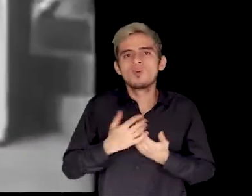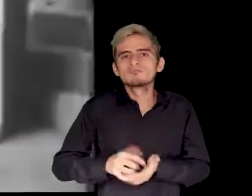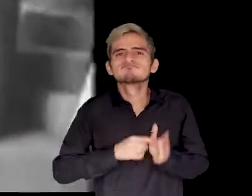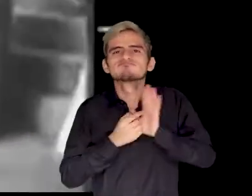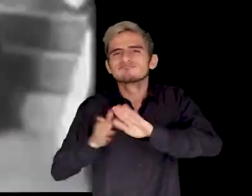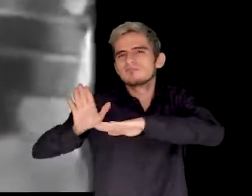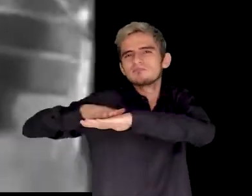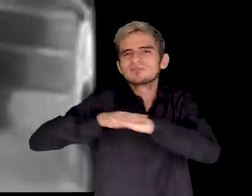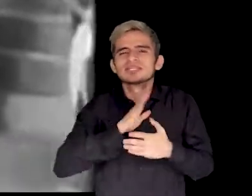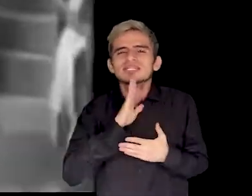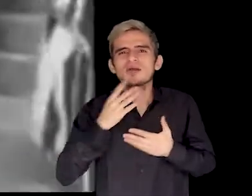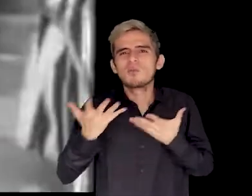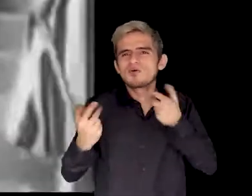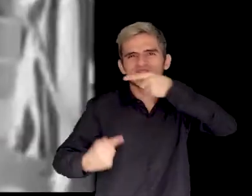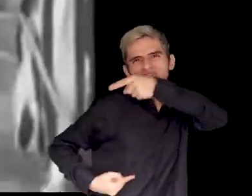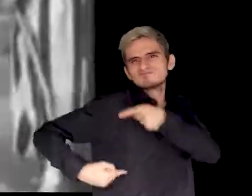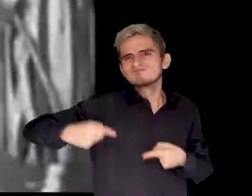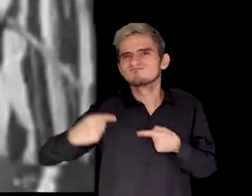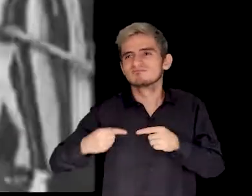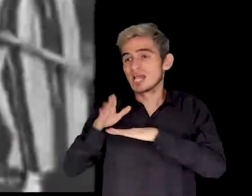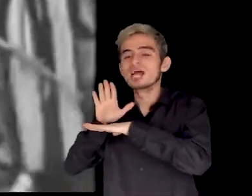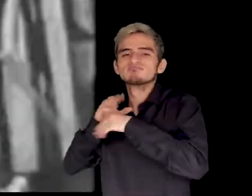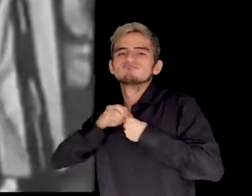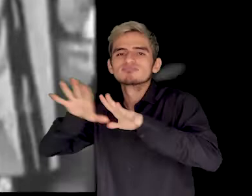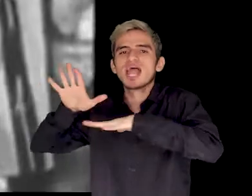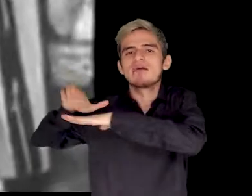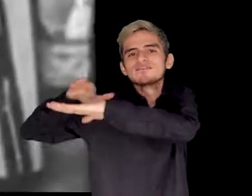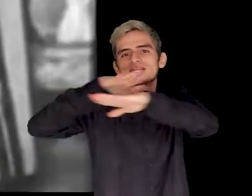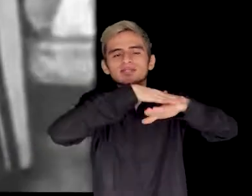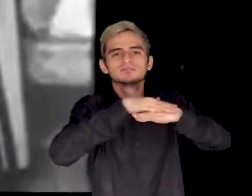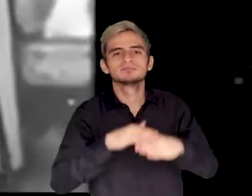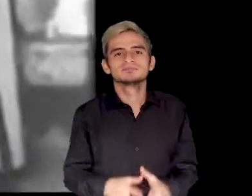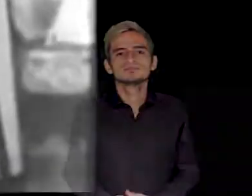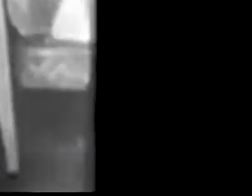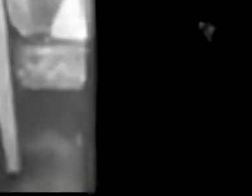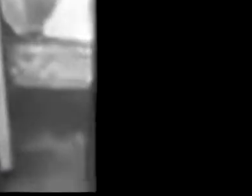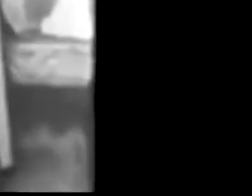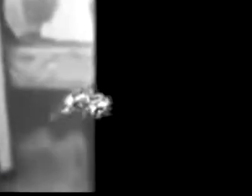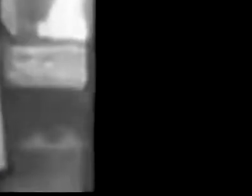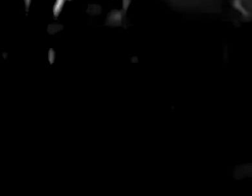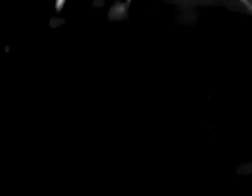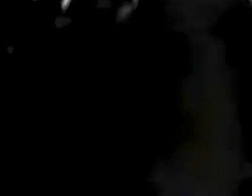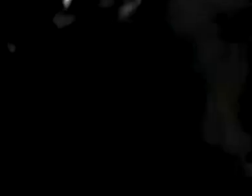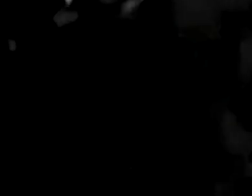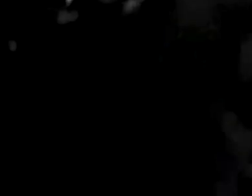cine, a pesar de ser las reinas de los sentimientos y, por tanto, de la emoción del cine.